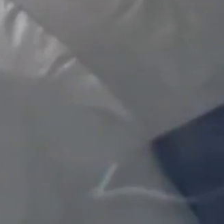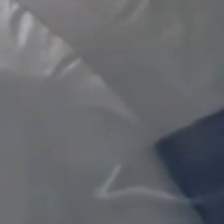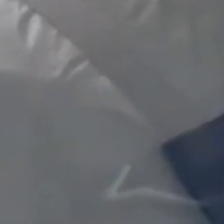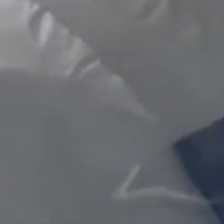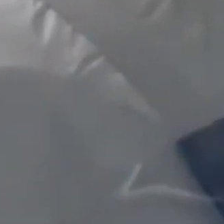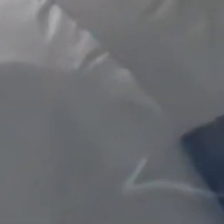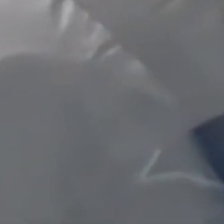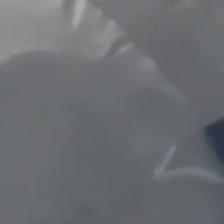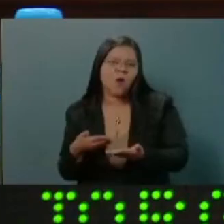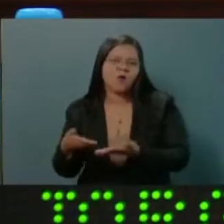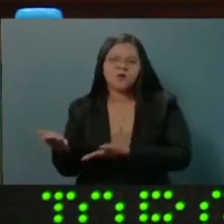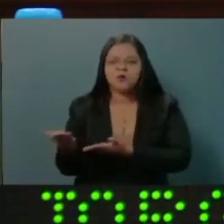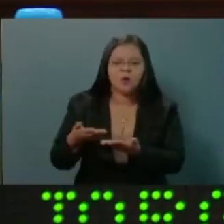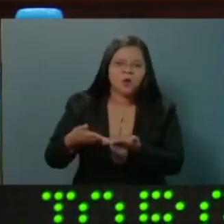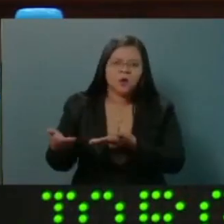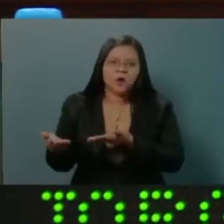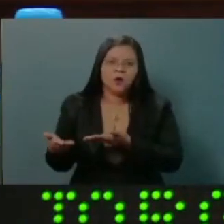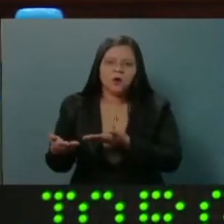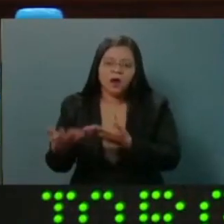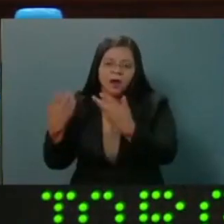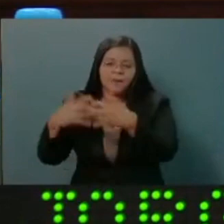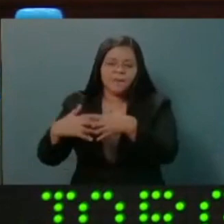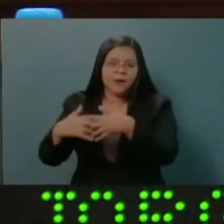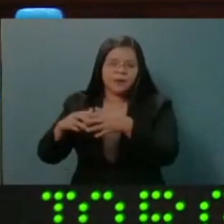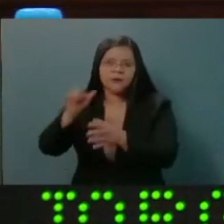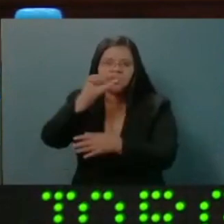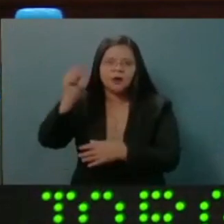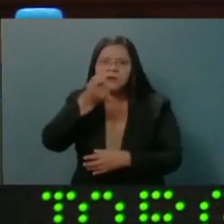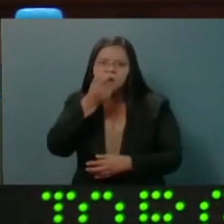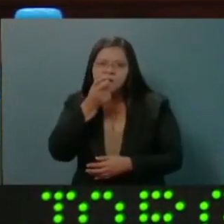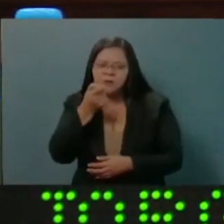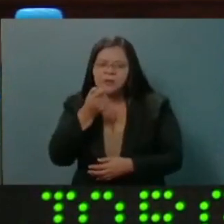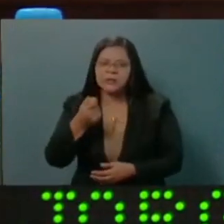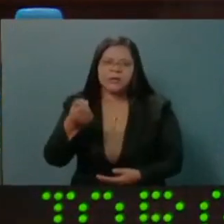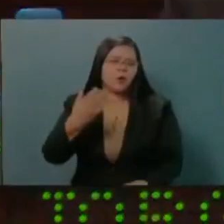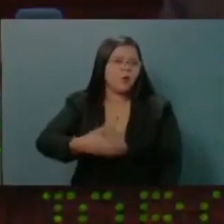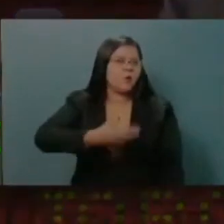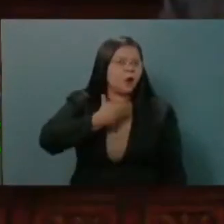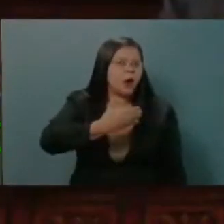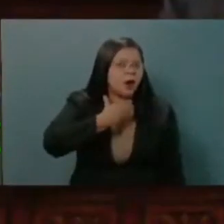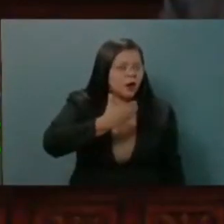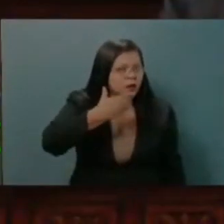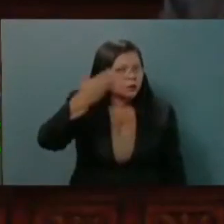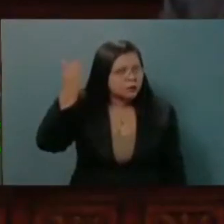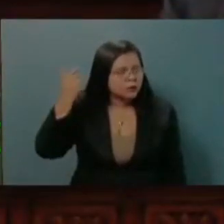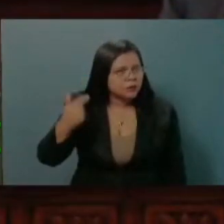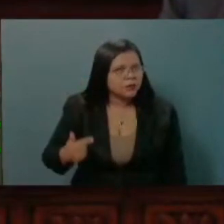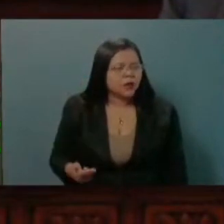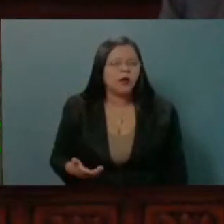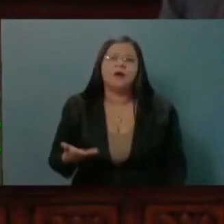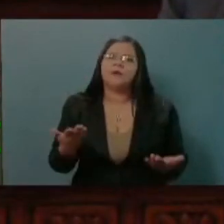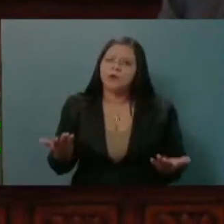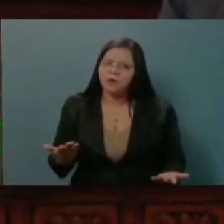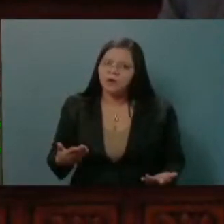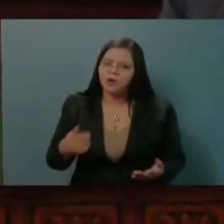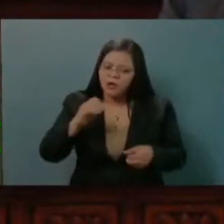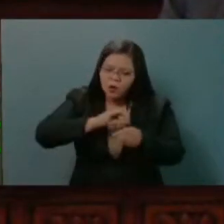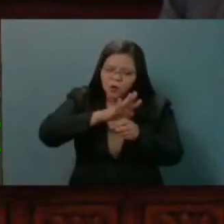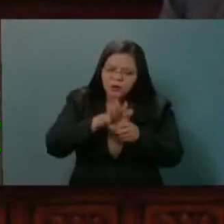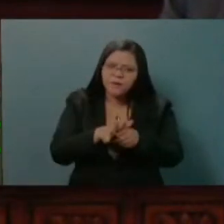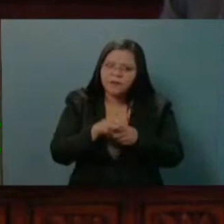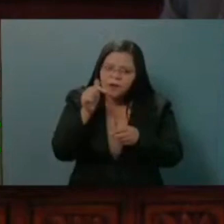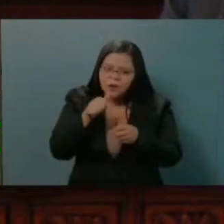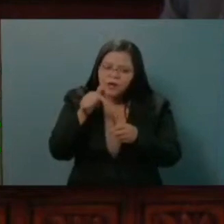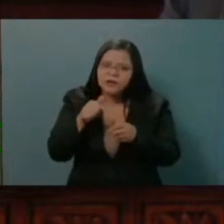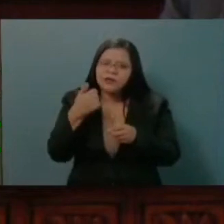legisladores de la bancada sean al respecto el diputado de esta fracción jorge castro explicó que la ley no pasará por alto las contrataciones